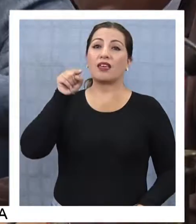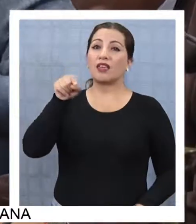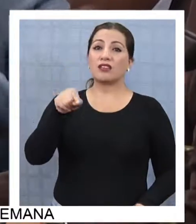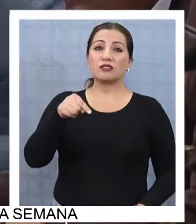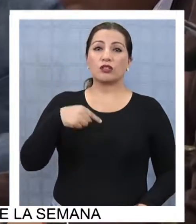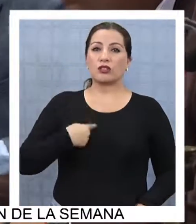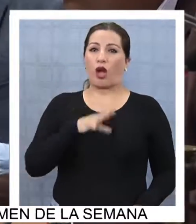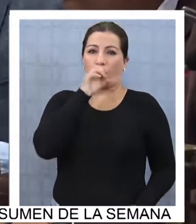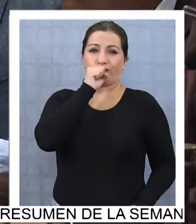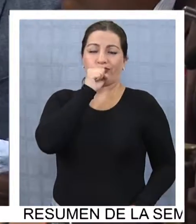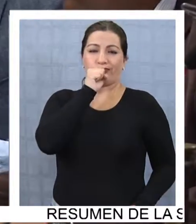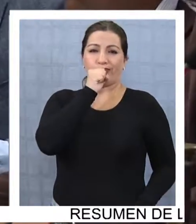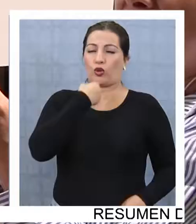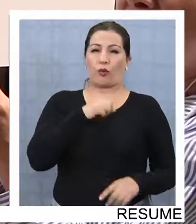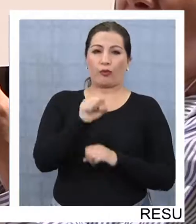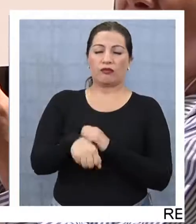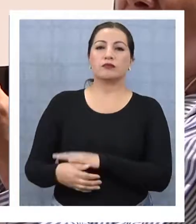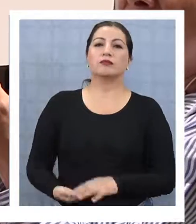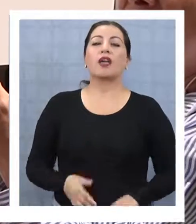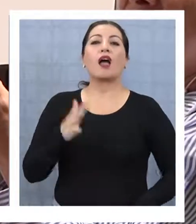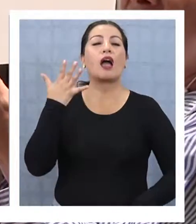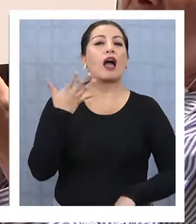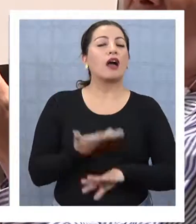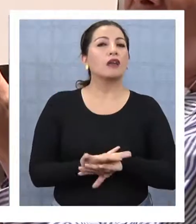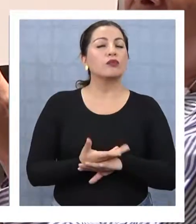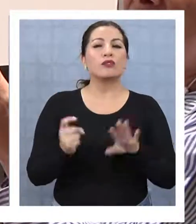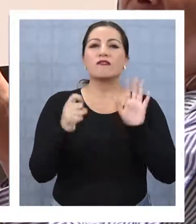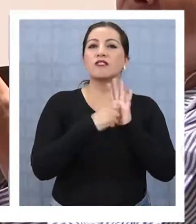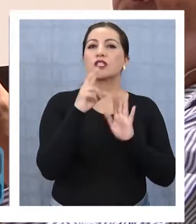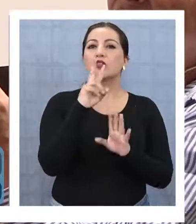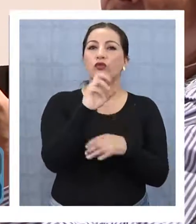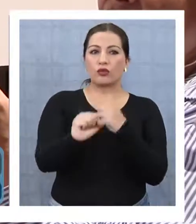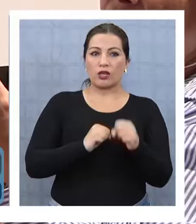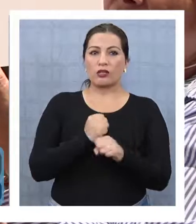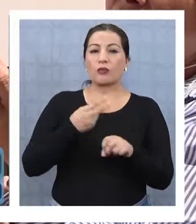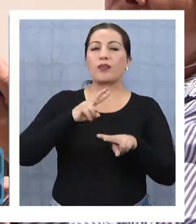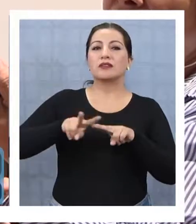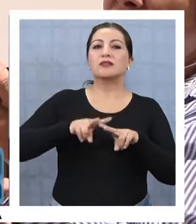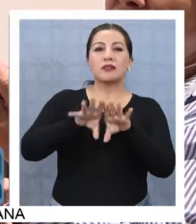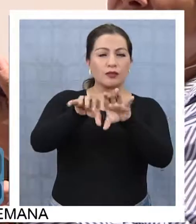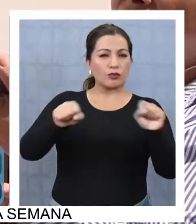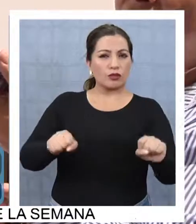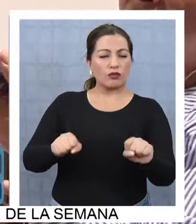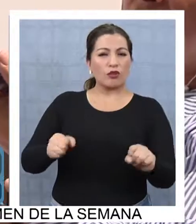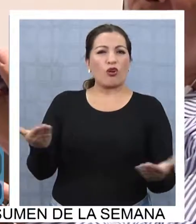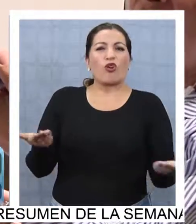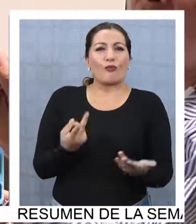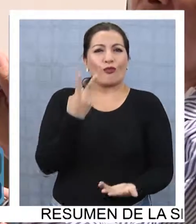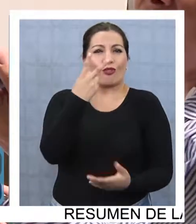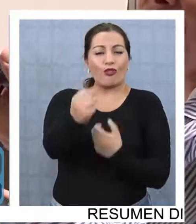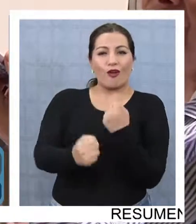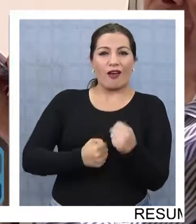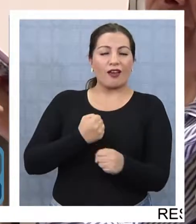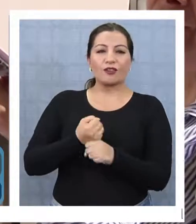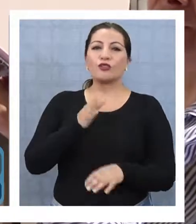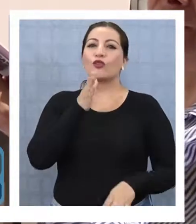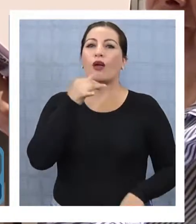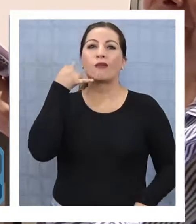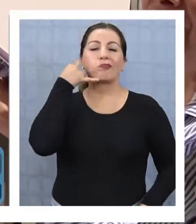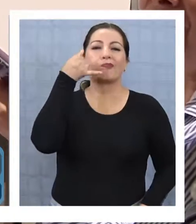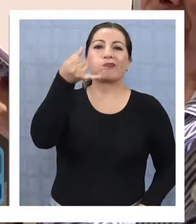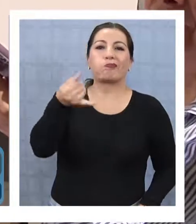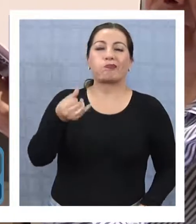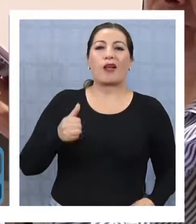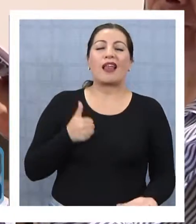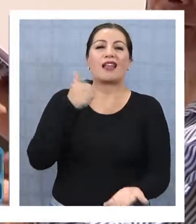su abstención. Si hubo plazo de 2 años para hacer este convenio, ¿cómo en 2 años no hubo una llamada telefónica